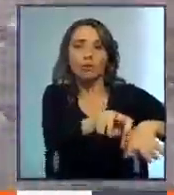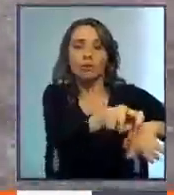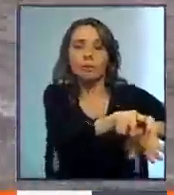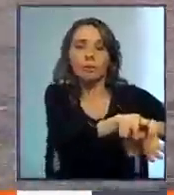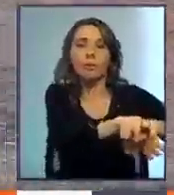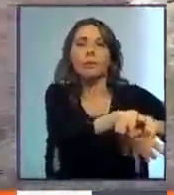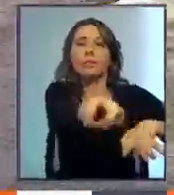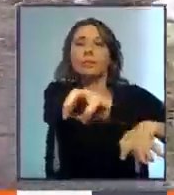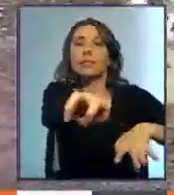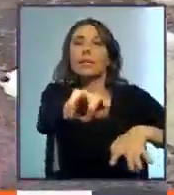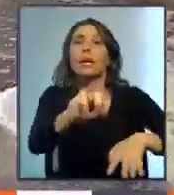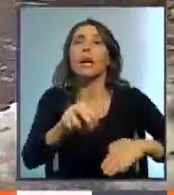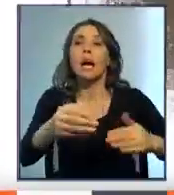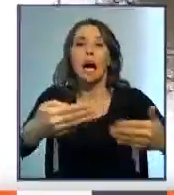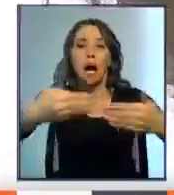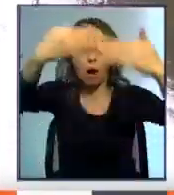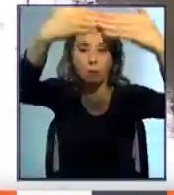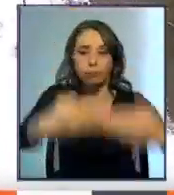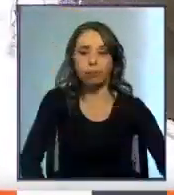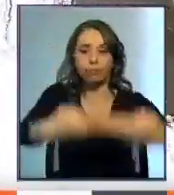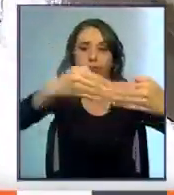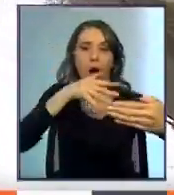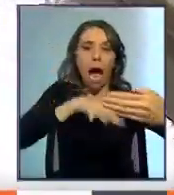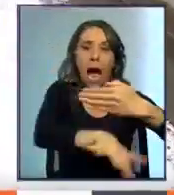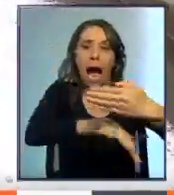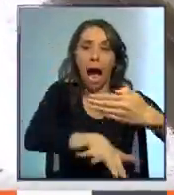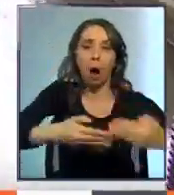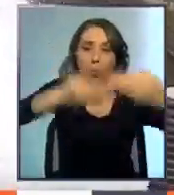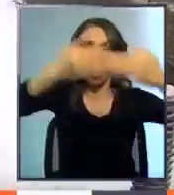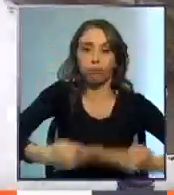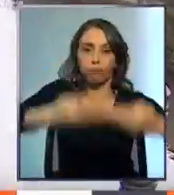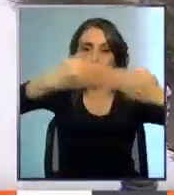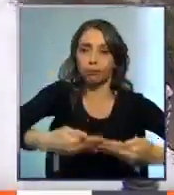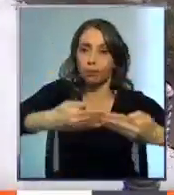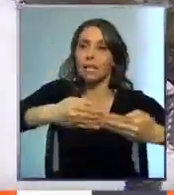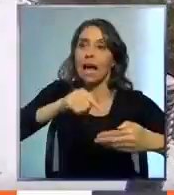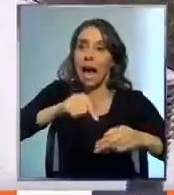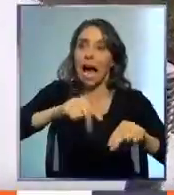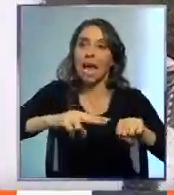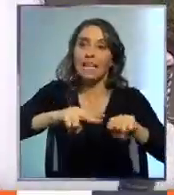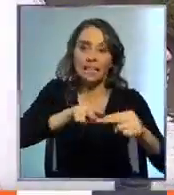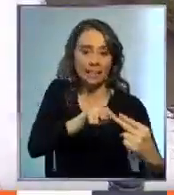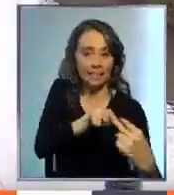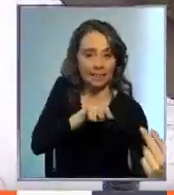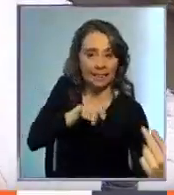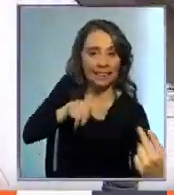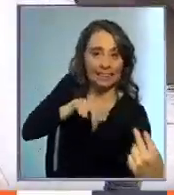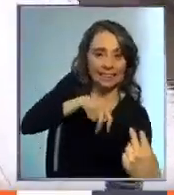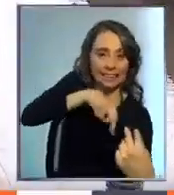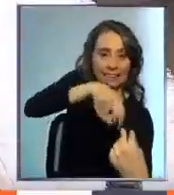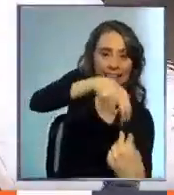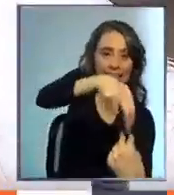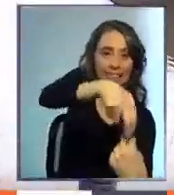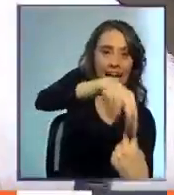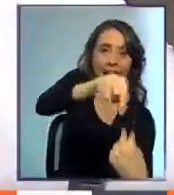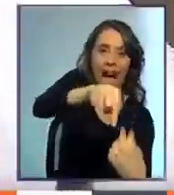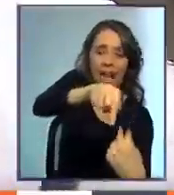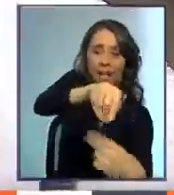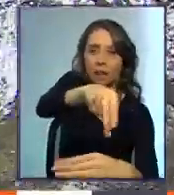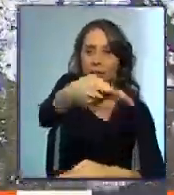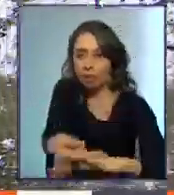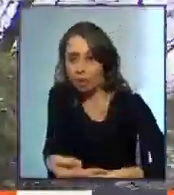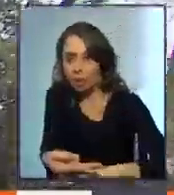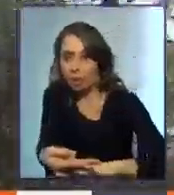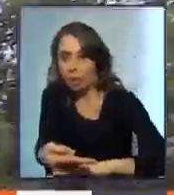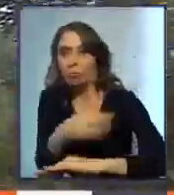al sector de la compuerta. Acá hay que pasar de esta manera para llegar al lugar donde Tomás fue encontrado por